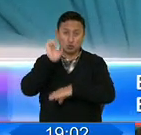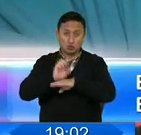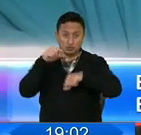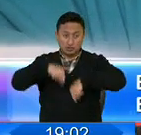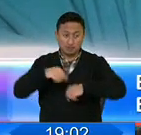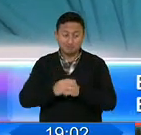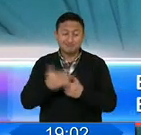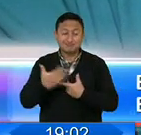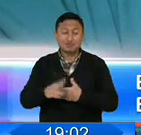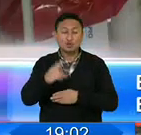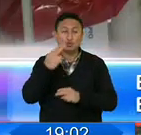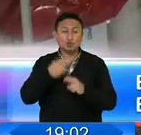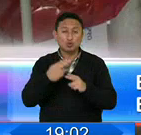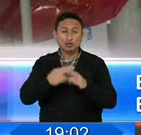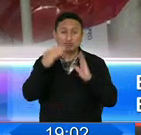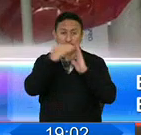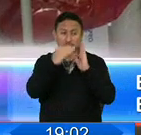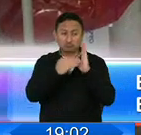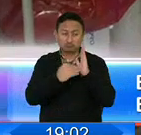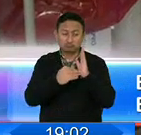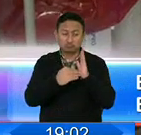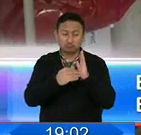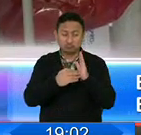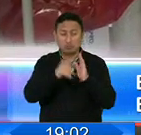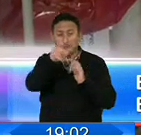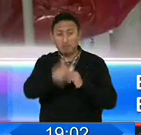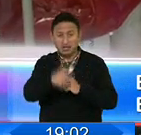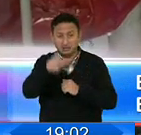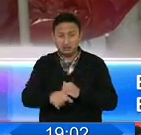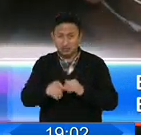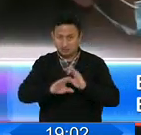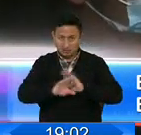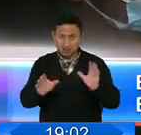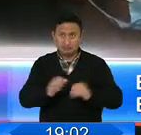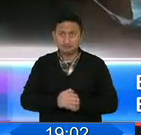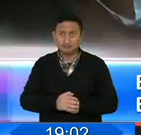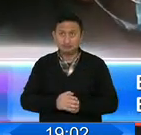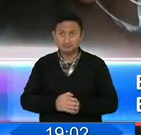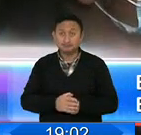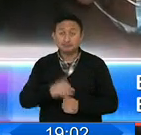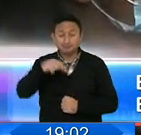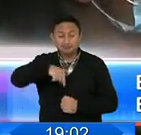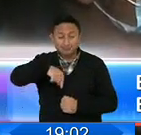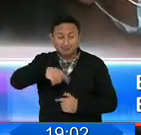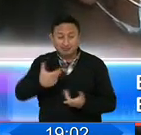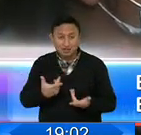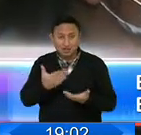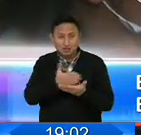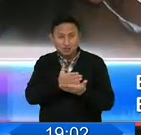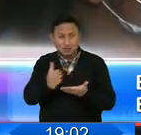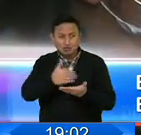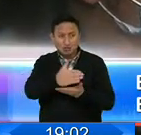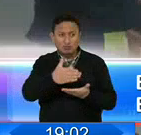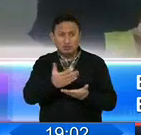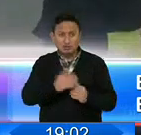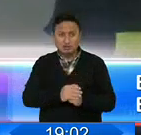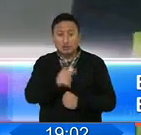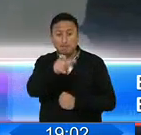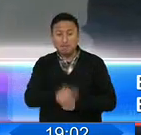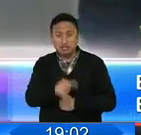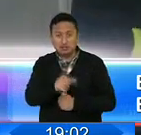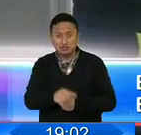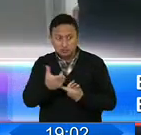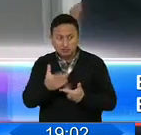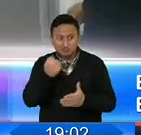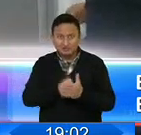quienes hayan sido vacunados fuera de los grupos prioritarios en la fase cero, este acto sería una exclusión y desmerecimiento al personal que ha